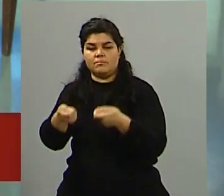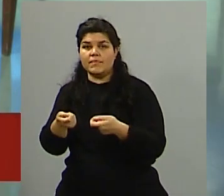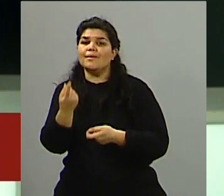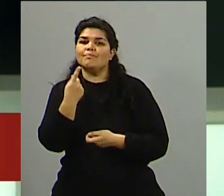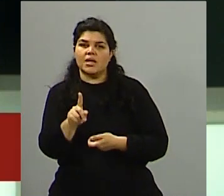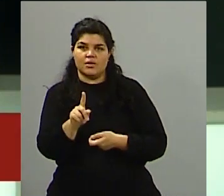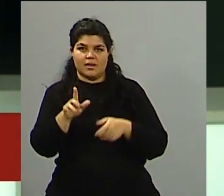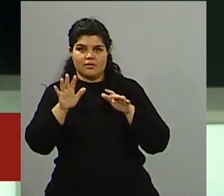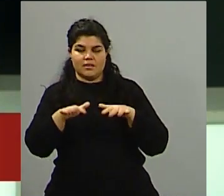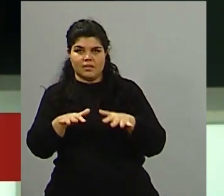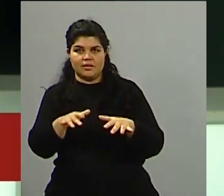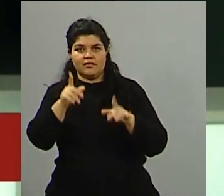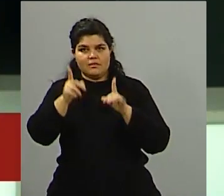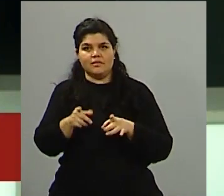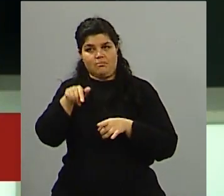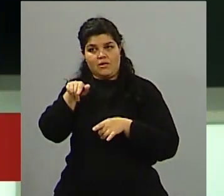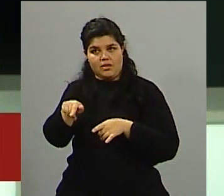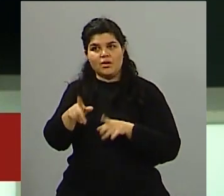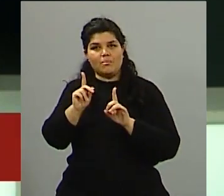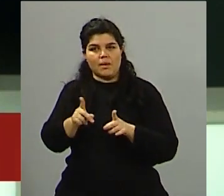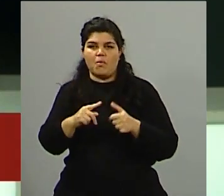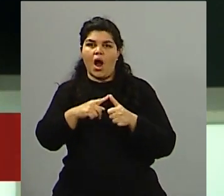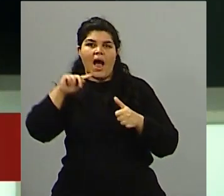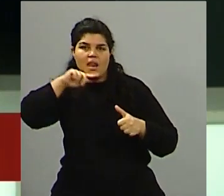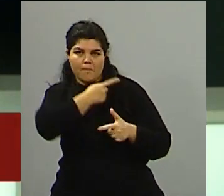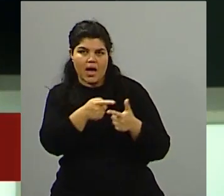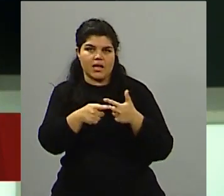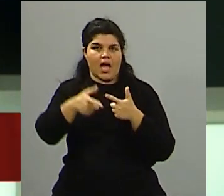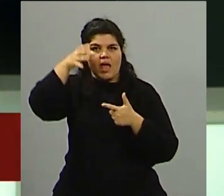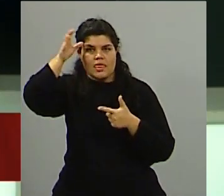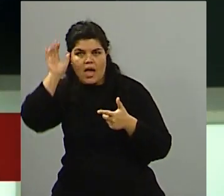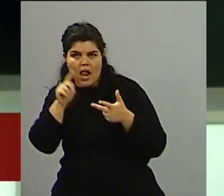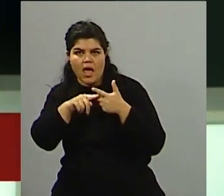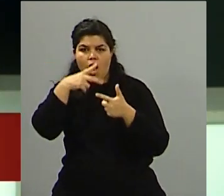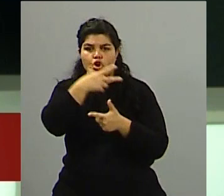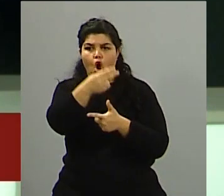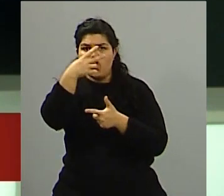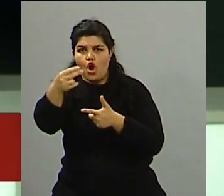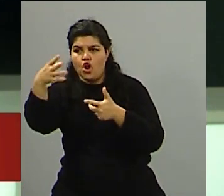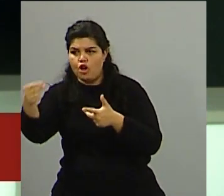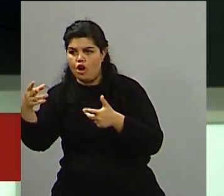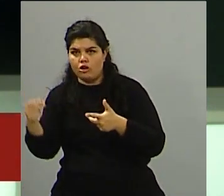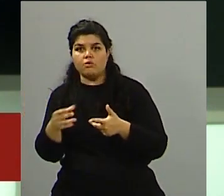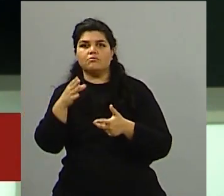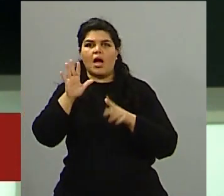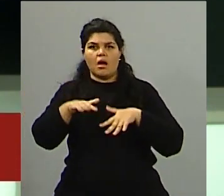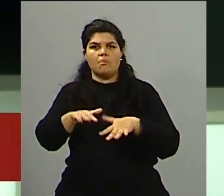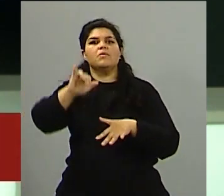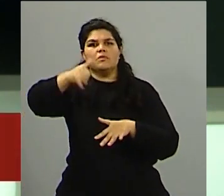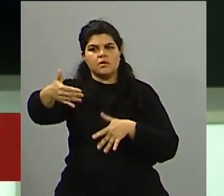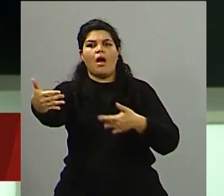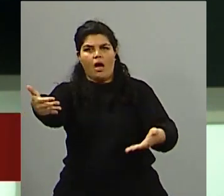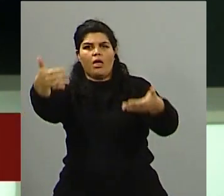lo que ya no puede resistir Alemania, lo que ya no va a querer Italia, es lo referente a que ingresen, ¿sí?, y